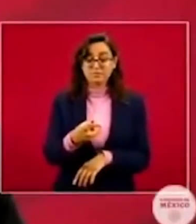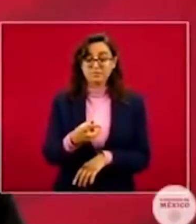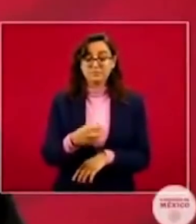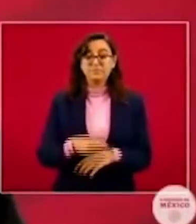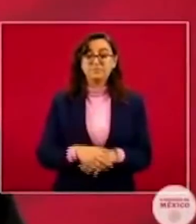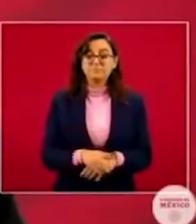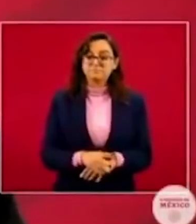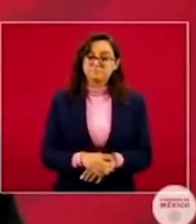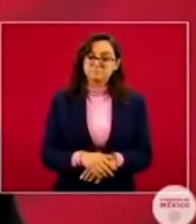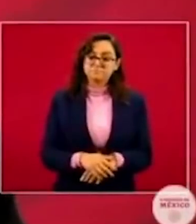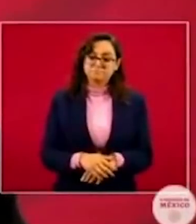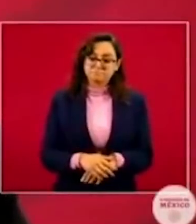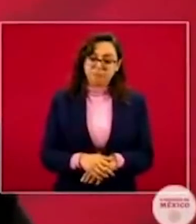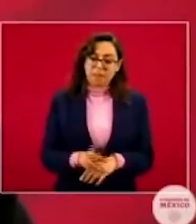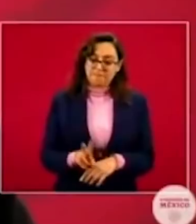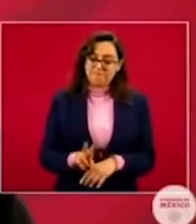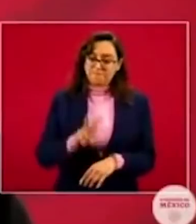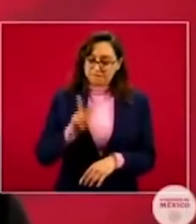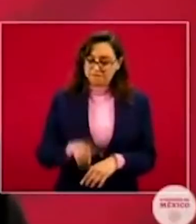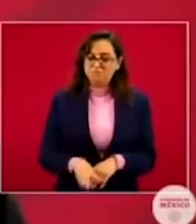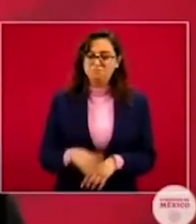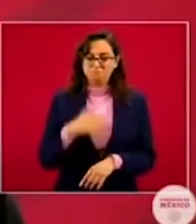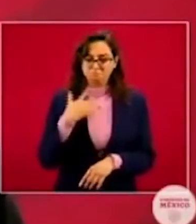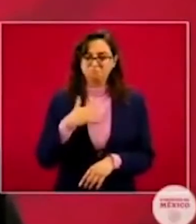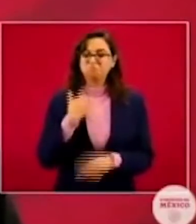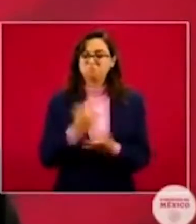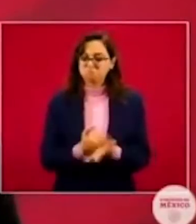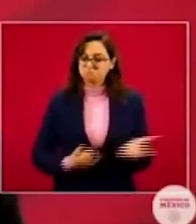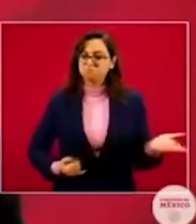una decisión que reconocemos positivamente